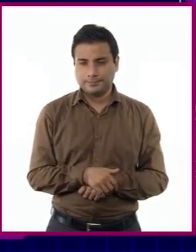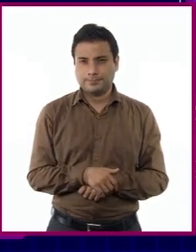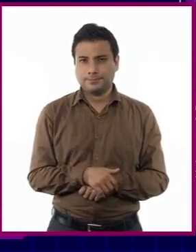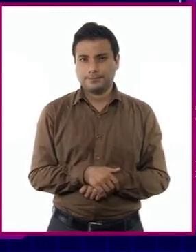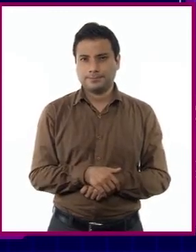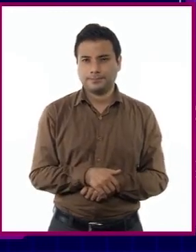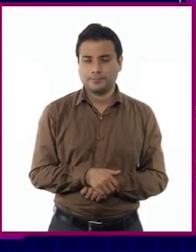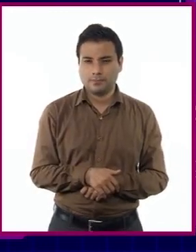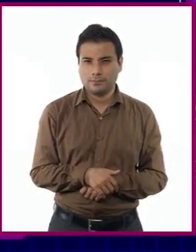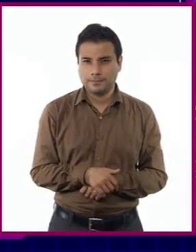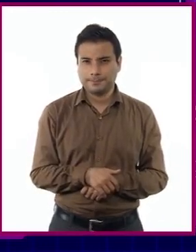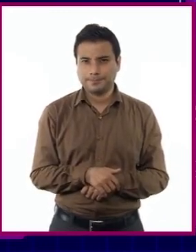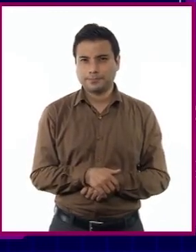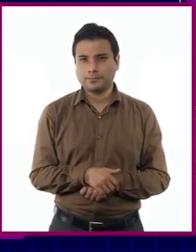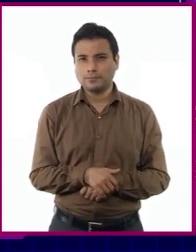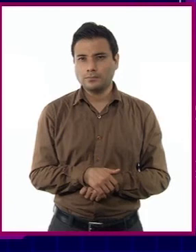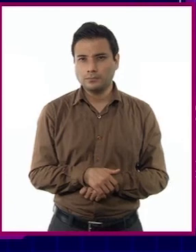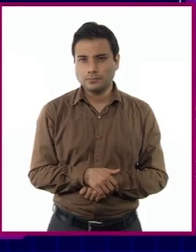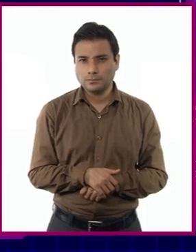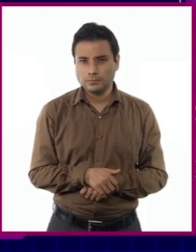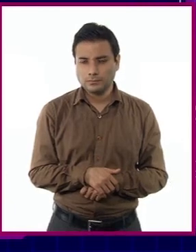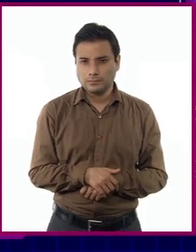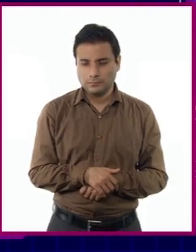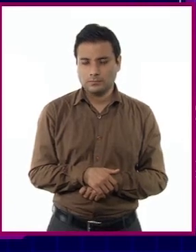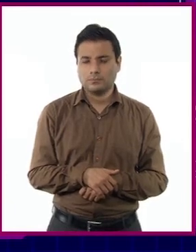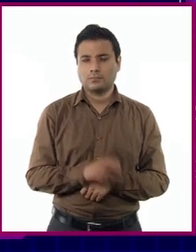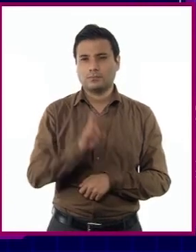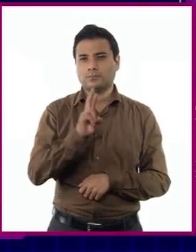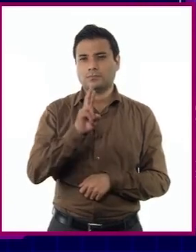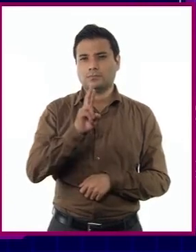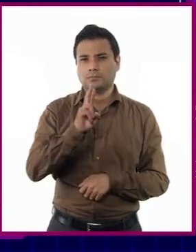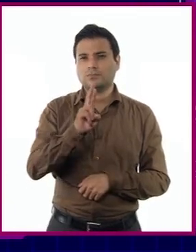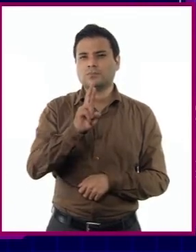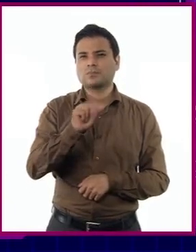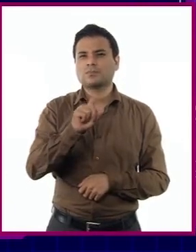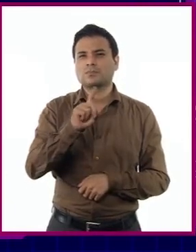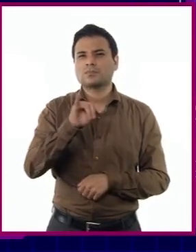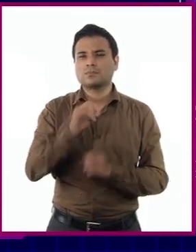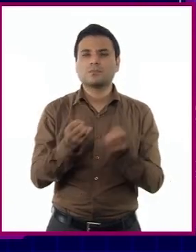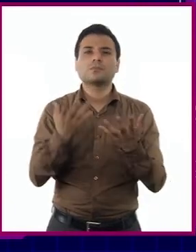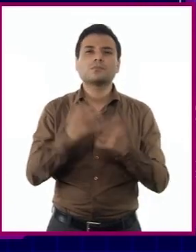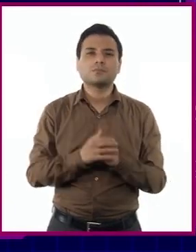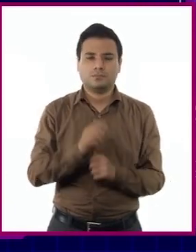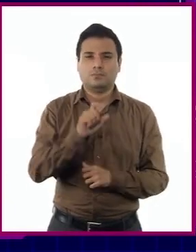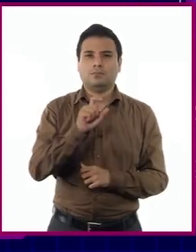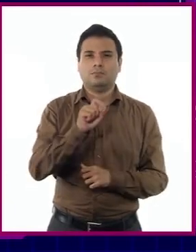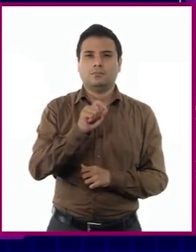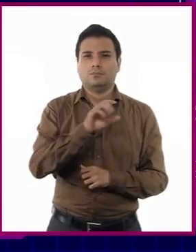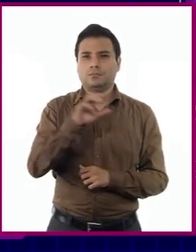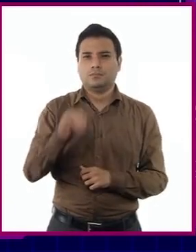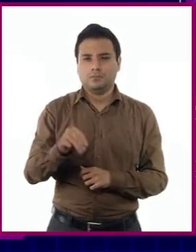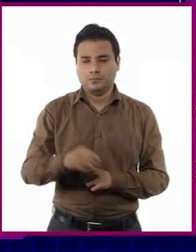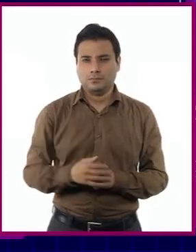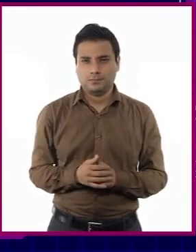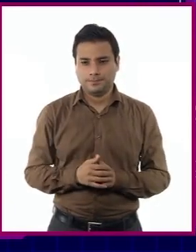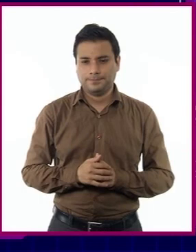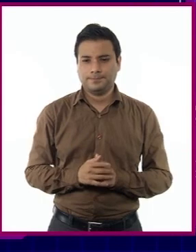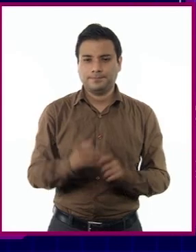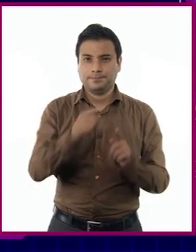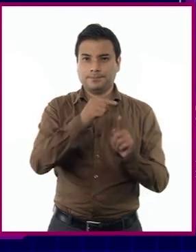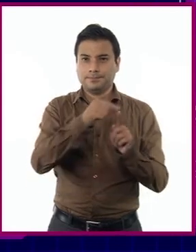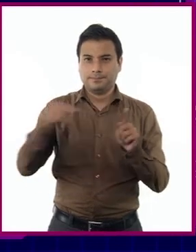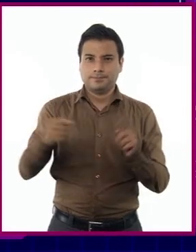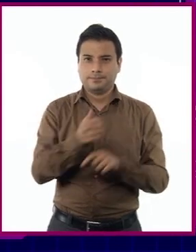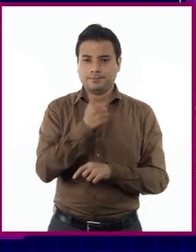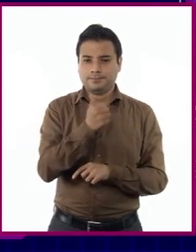así se obtiene que el valor del radio es igual a 20 centímetros / 6.28